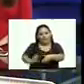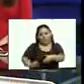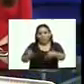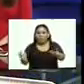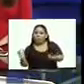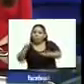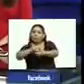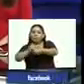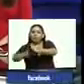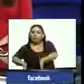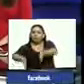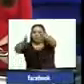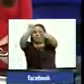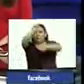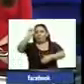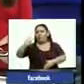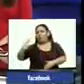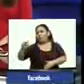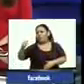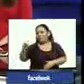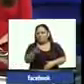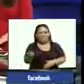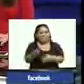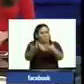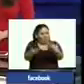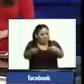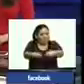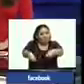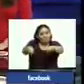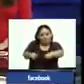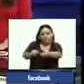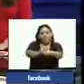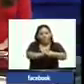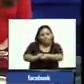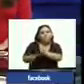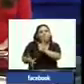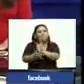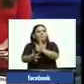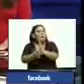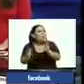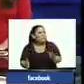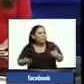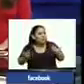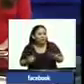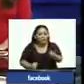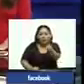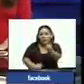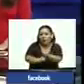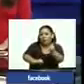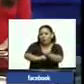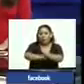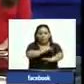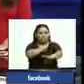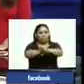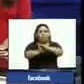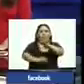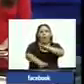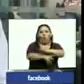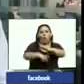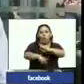Fiscalía General de la República ya han firmado un convenio de cooperación técnica para fortalecer el combate a la corrupción.